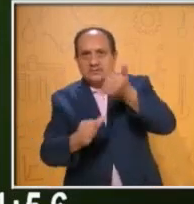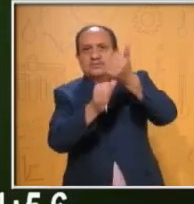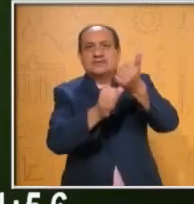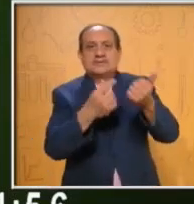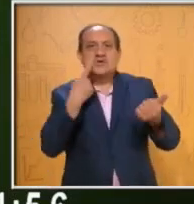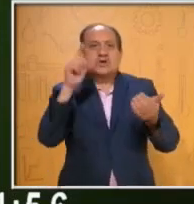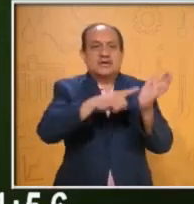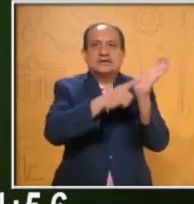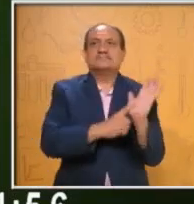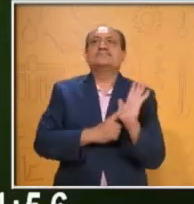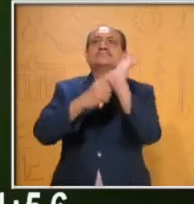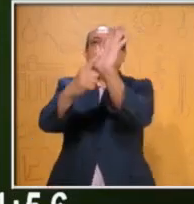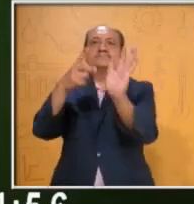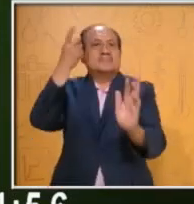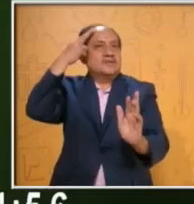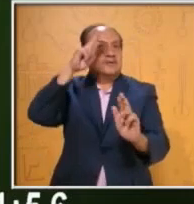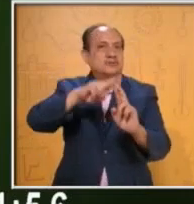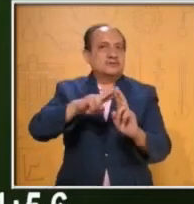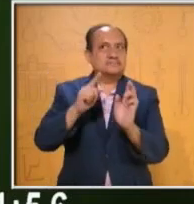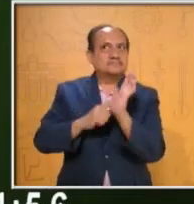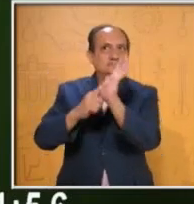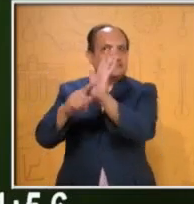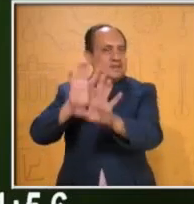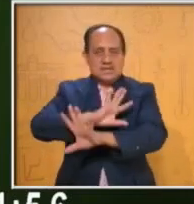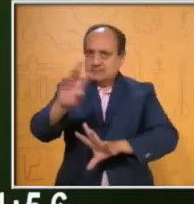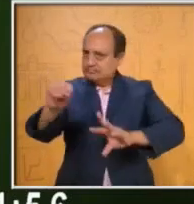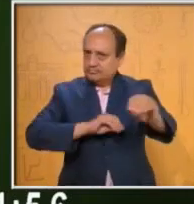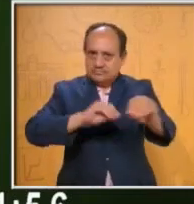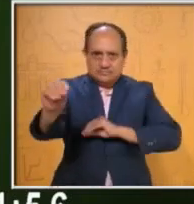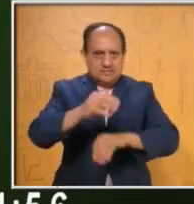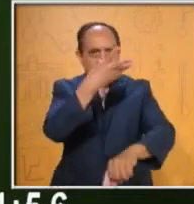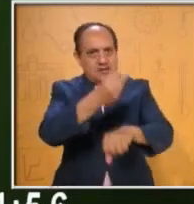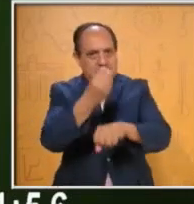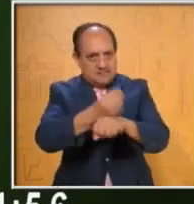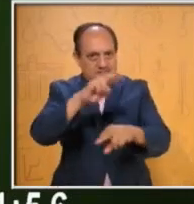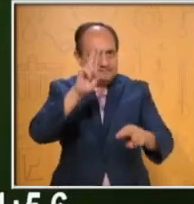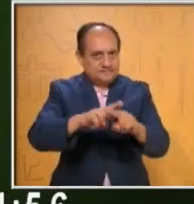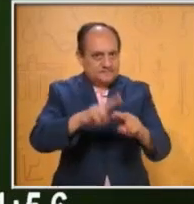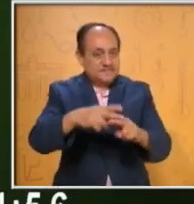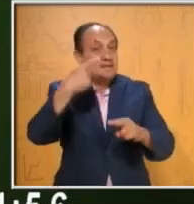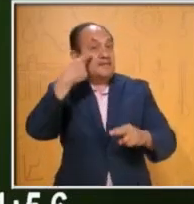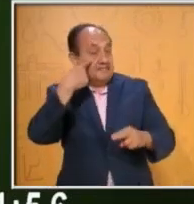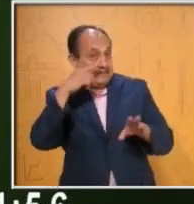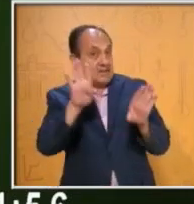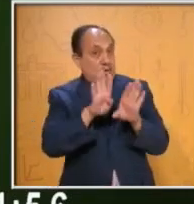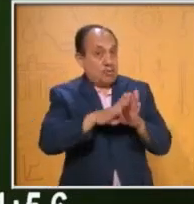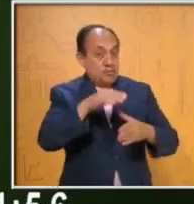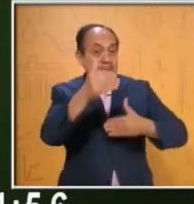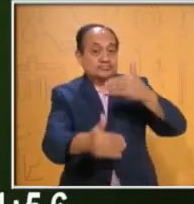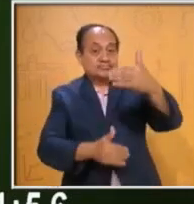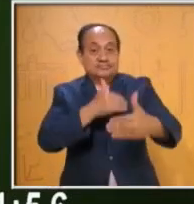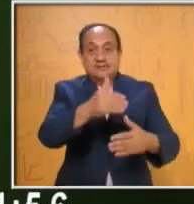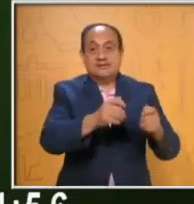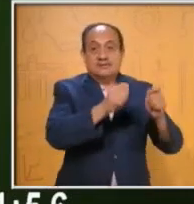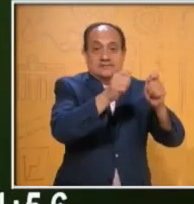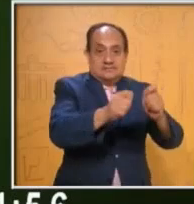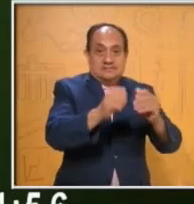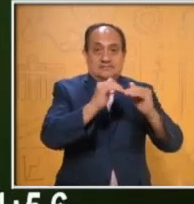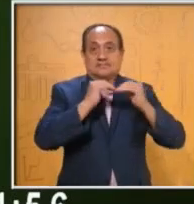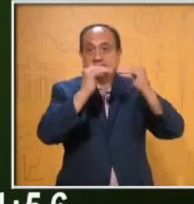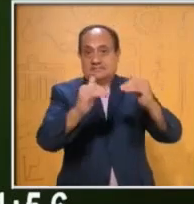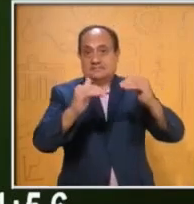queja al director y ya actuarán para arreglar las bancas. Fíjense cómo se vio dando de autoridad en